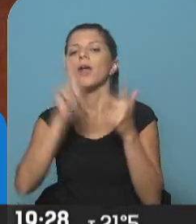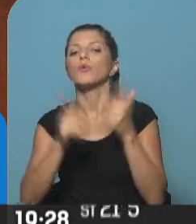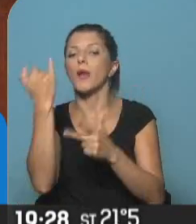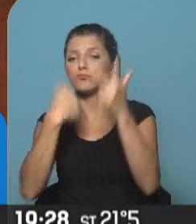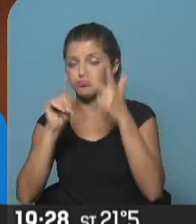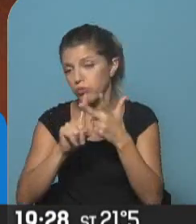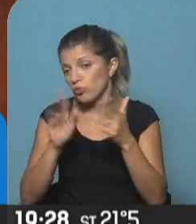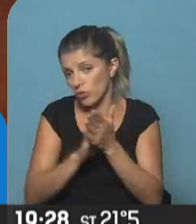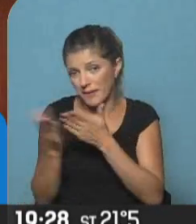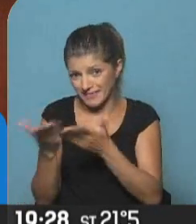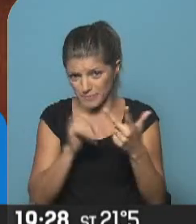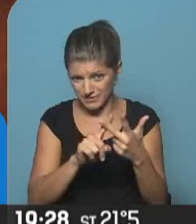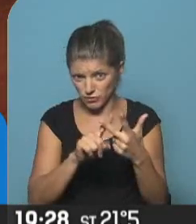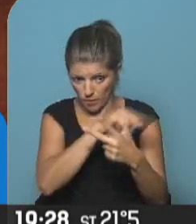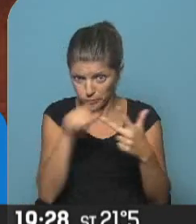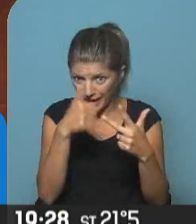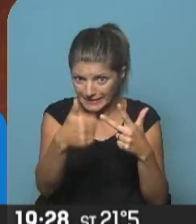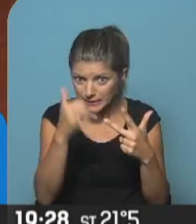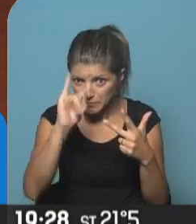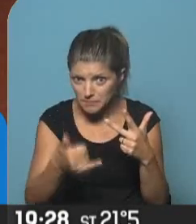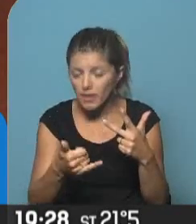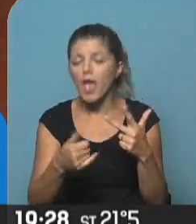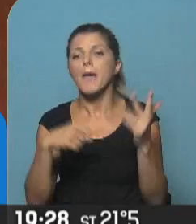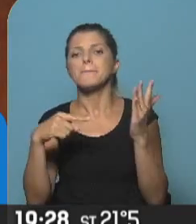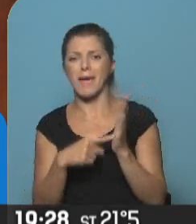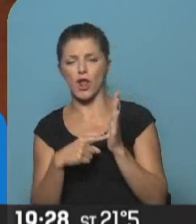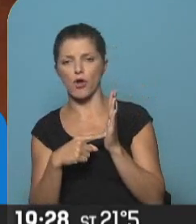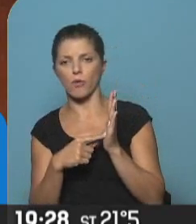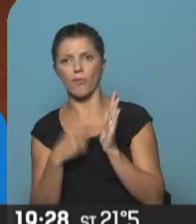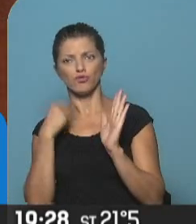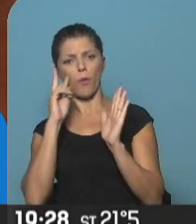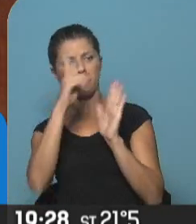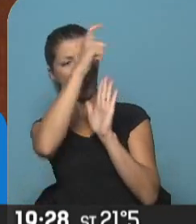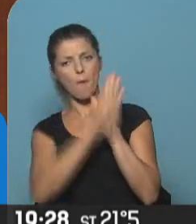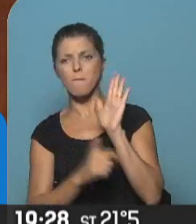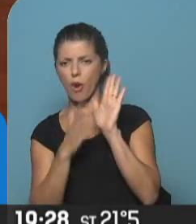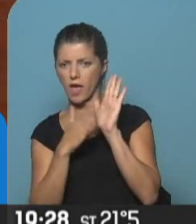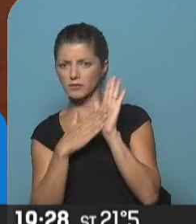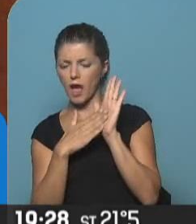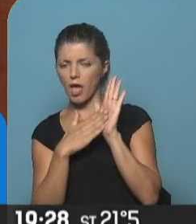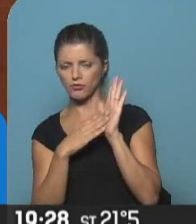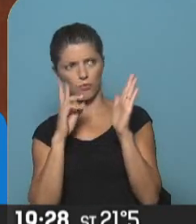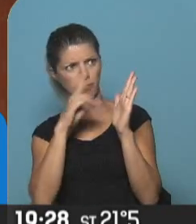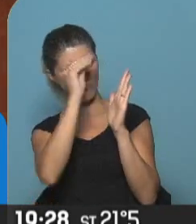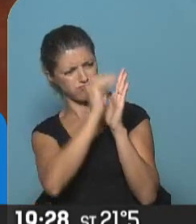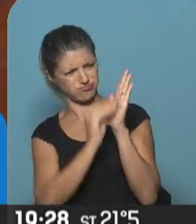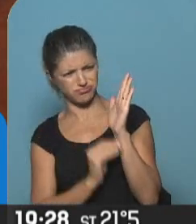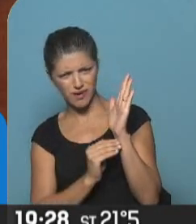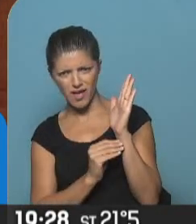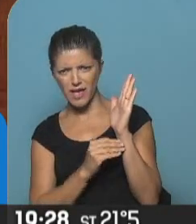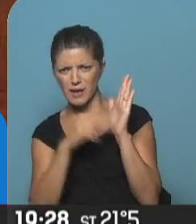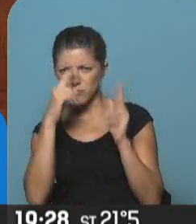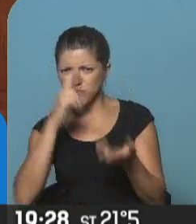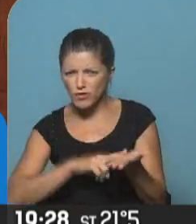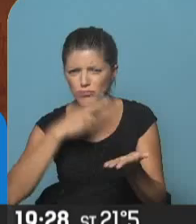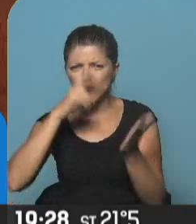del servicio. Pero no puede ser la tarifa, la boleta de servicios públicos, un vehículo para cobrar